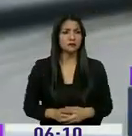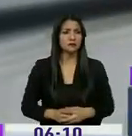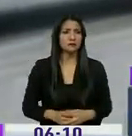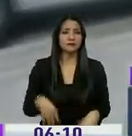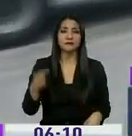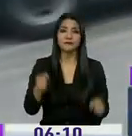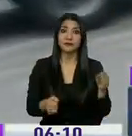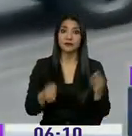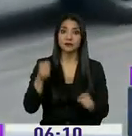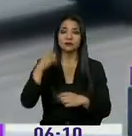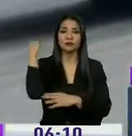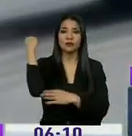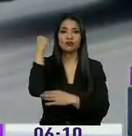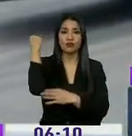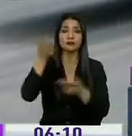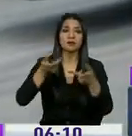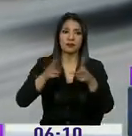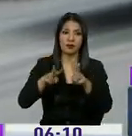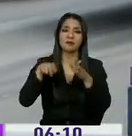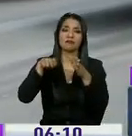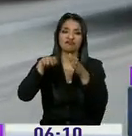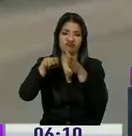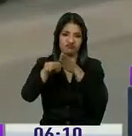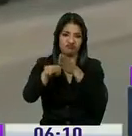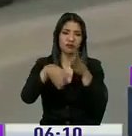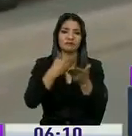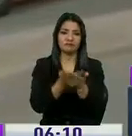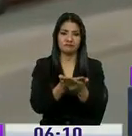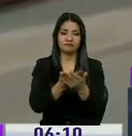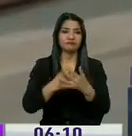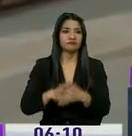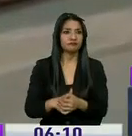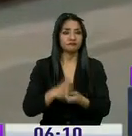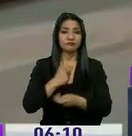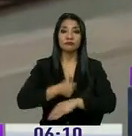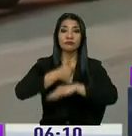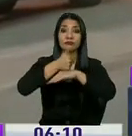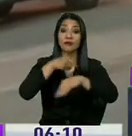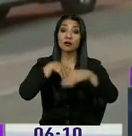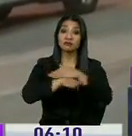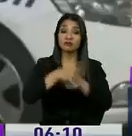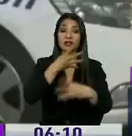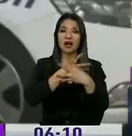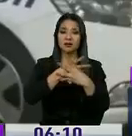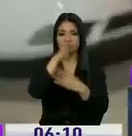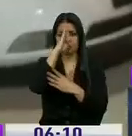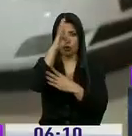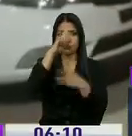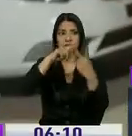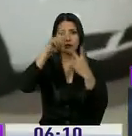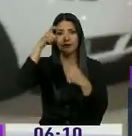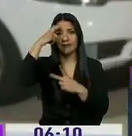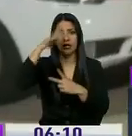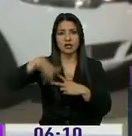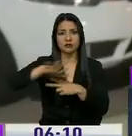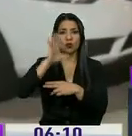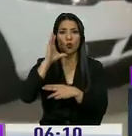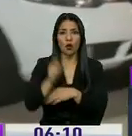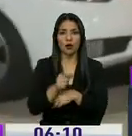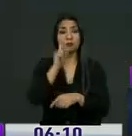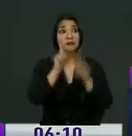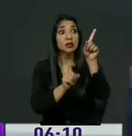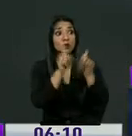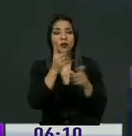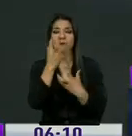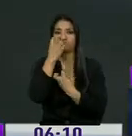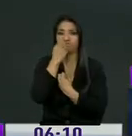vehículos de socorro y del centro forense ingresaron al lugar. Autoridades penitenciarias, policiales y de la gobernación guardaron hermetismo sobre lo